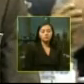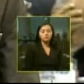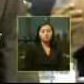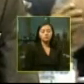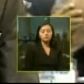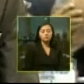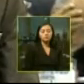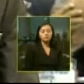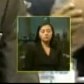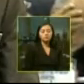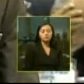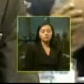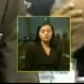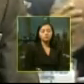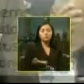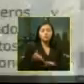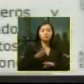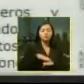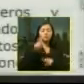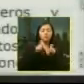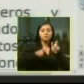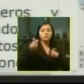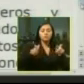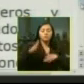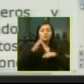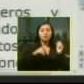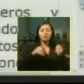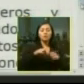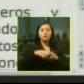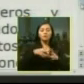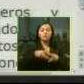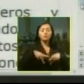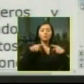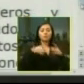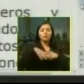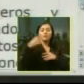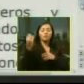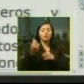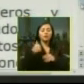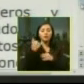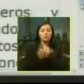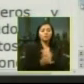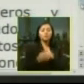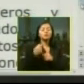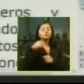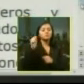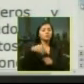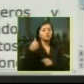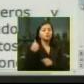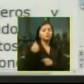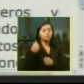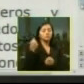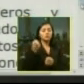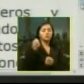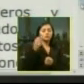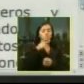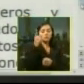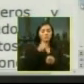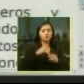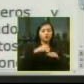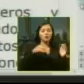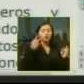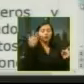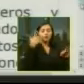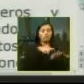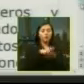Ya, sobre las personas extranjeras que se encuentran en el territorio, tienen los mismos derechos y deberes que los ecuatorianos conforme